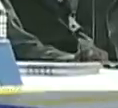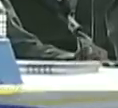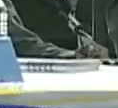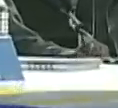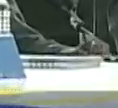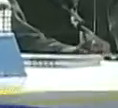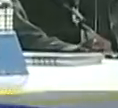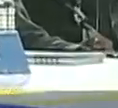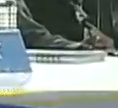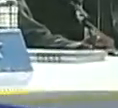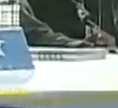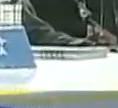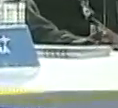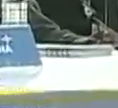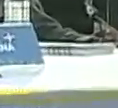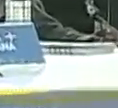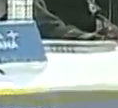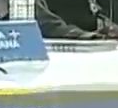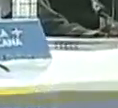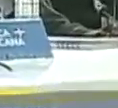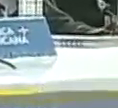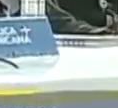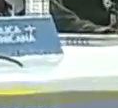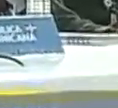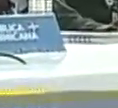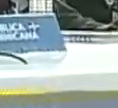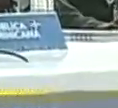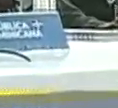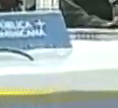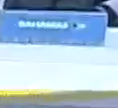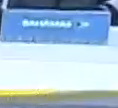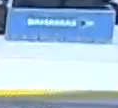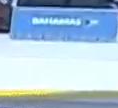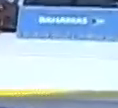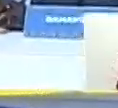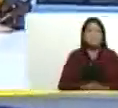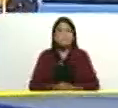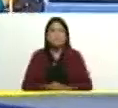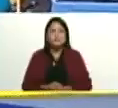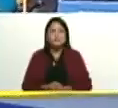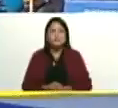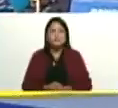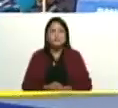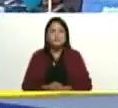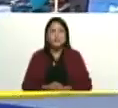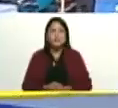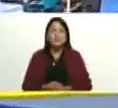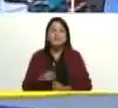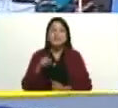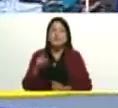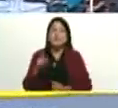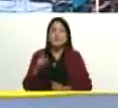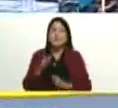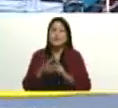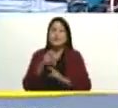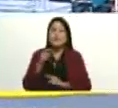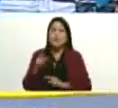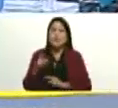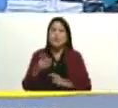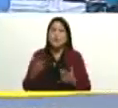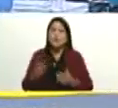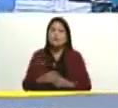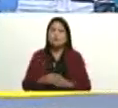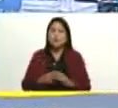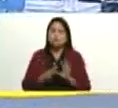que vayamos viendo la región como una gran oportunidad de construir un inmenso bloque